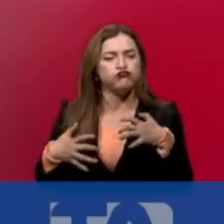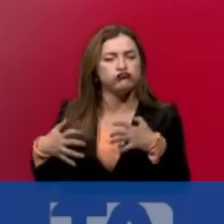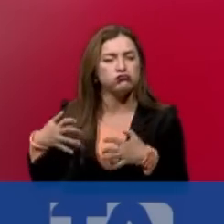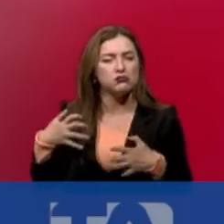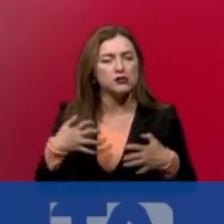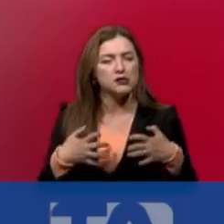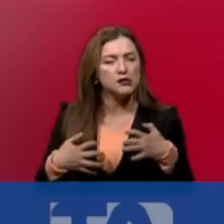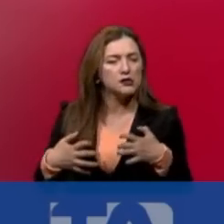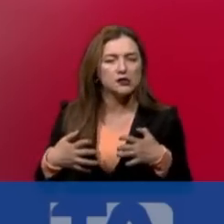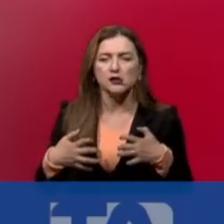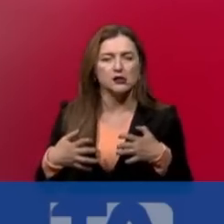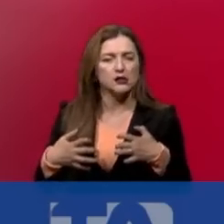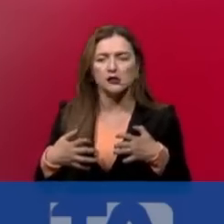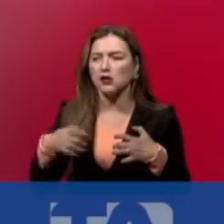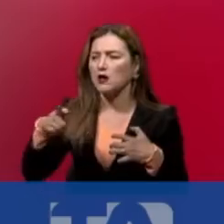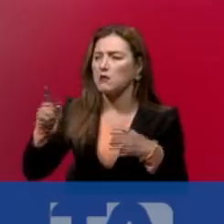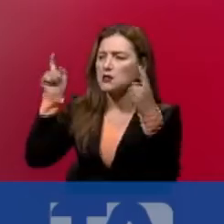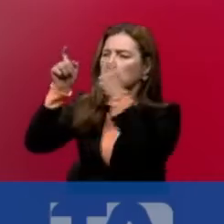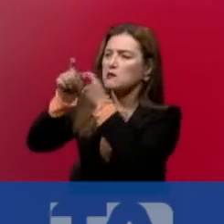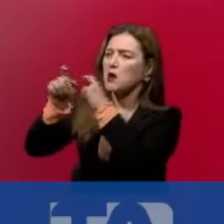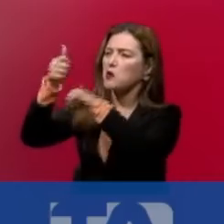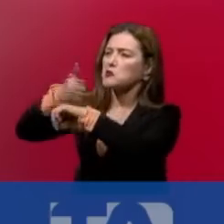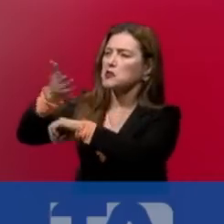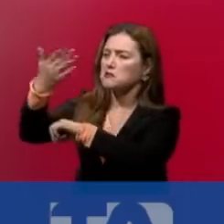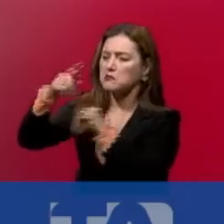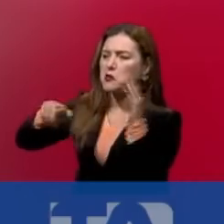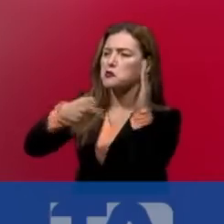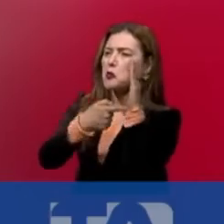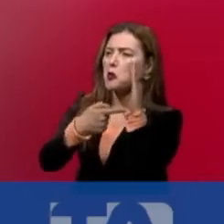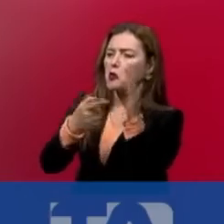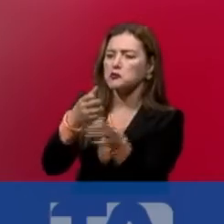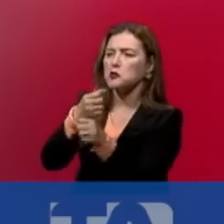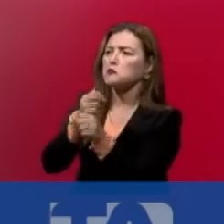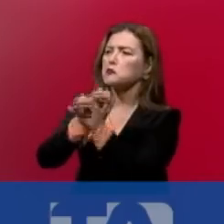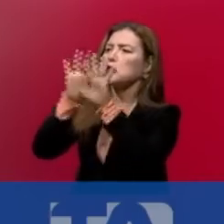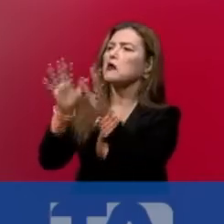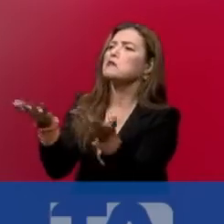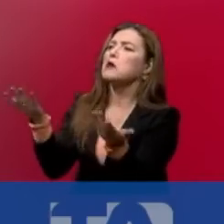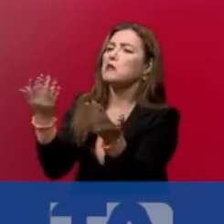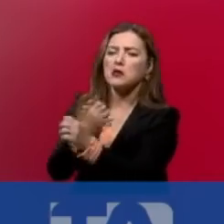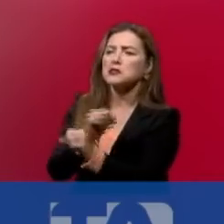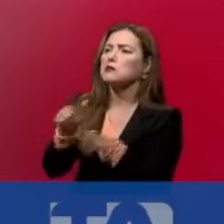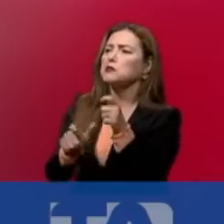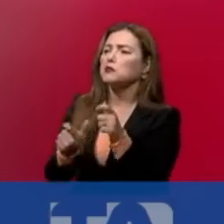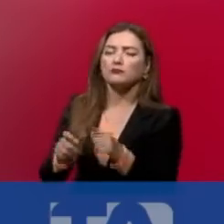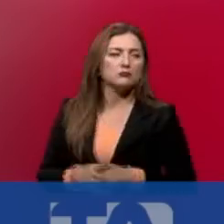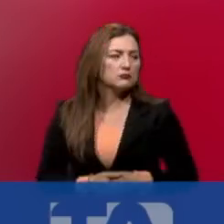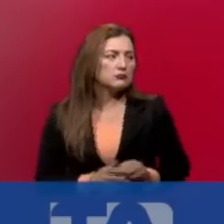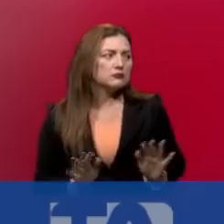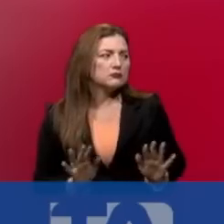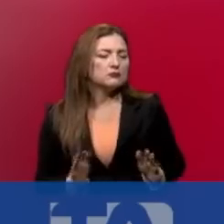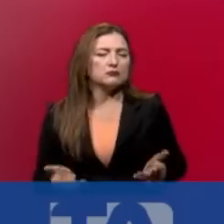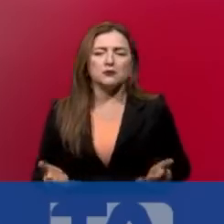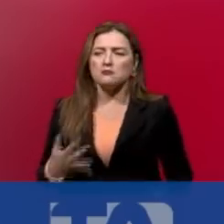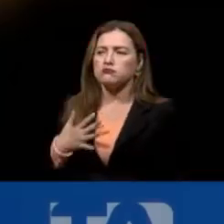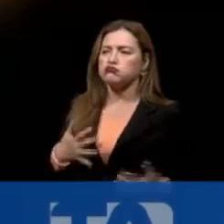falta de un protocolo claro, eficiente y seguro de parte de la empresa para que pueda rescatarse a las personas que después tuvimos